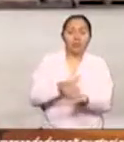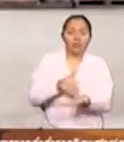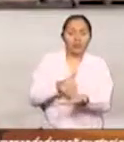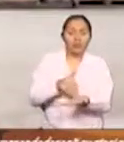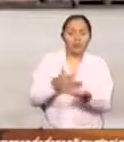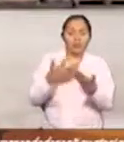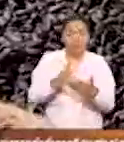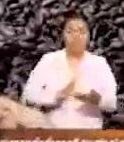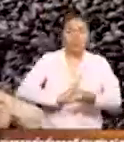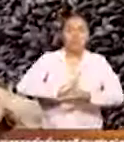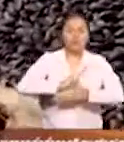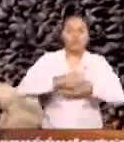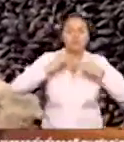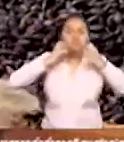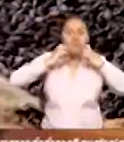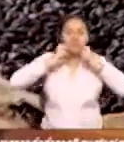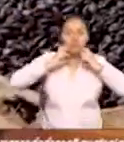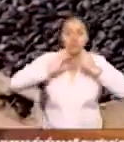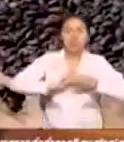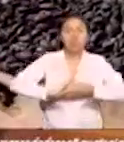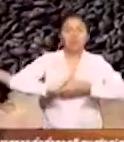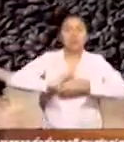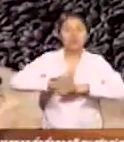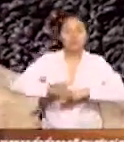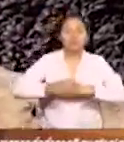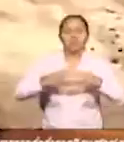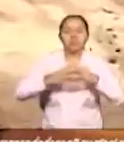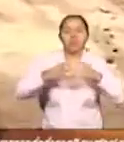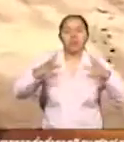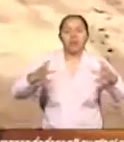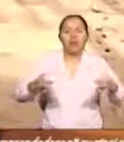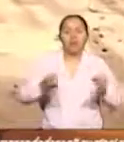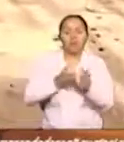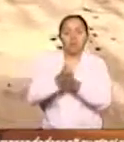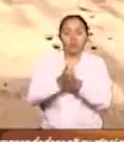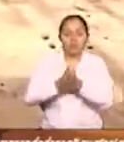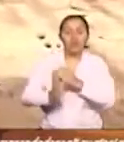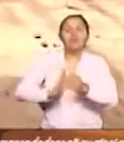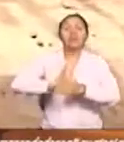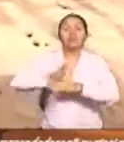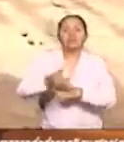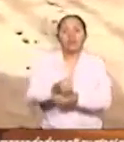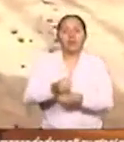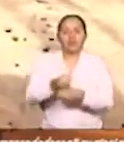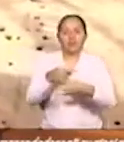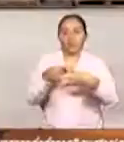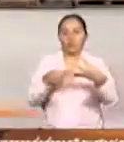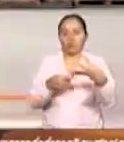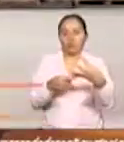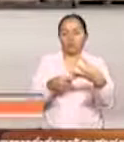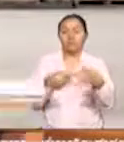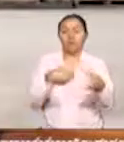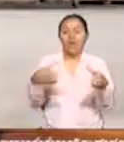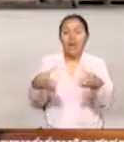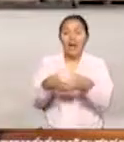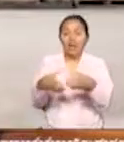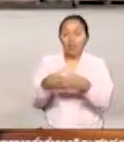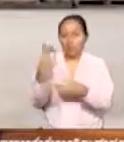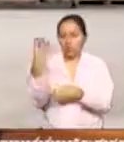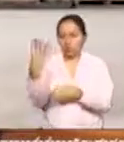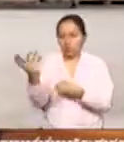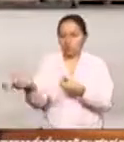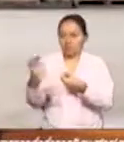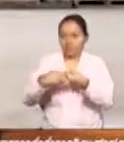rubro maíz, el año anterior se creó el tema de cacao y café. La Focage está conformada por 4 asociaciones de base más